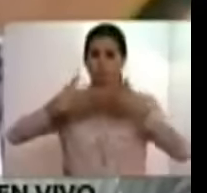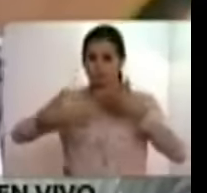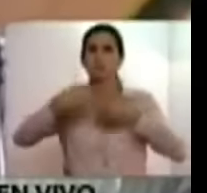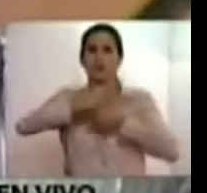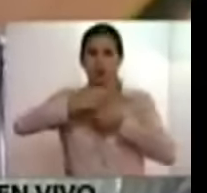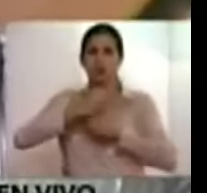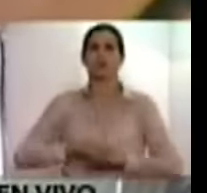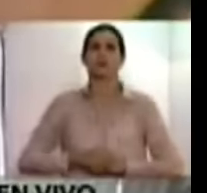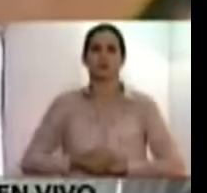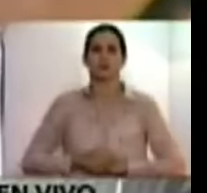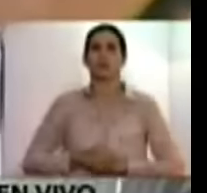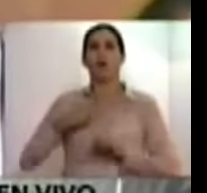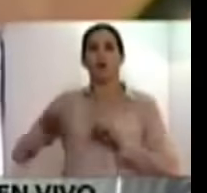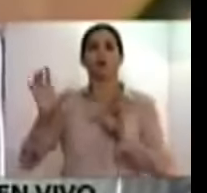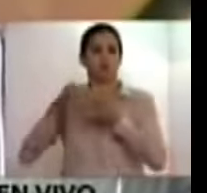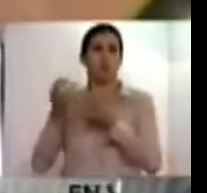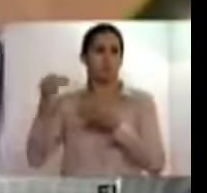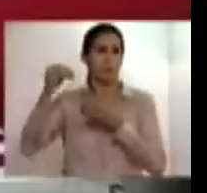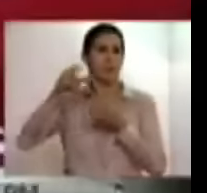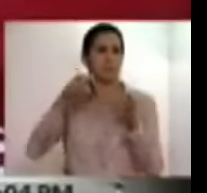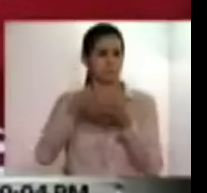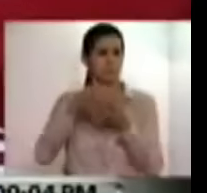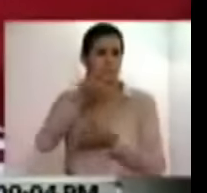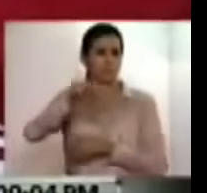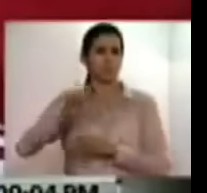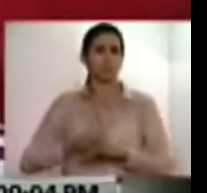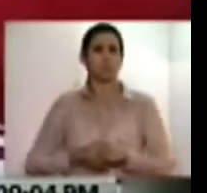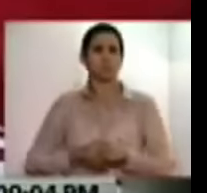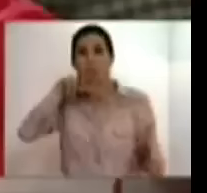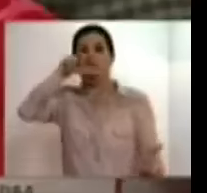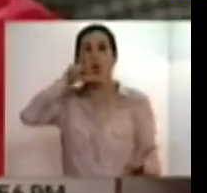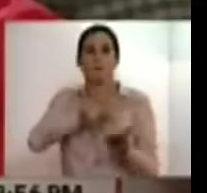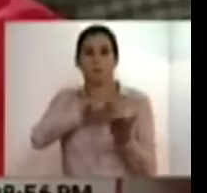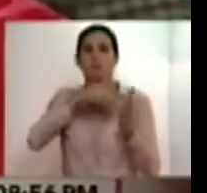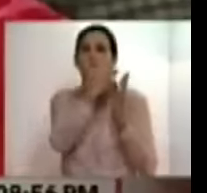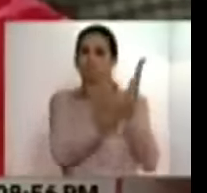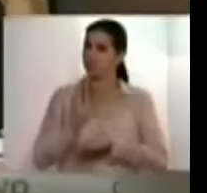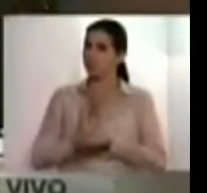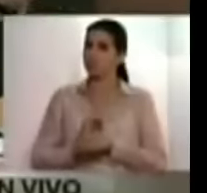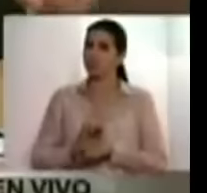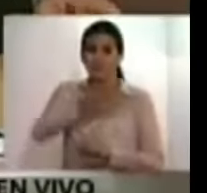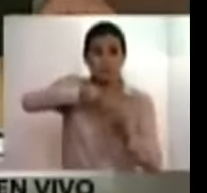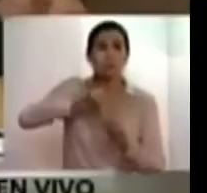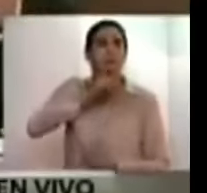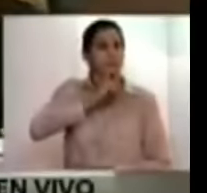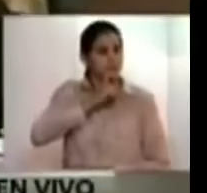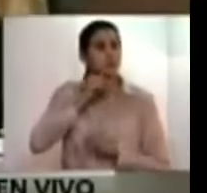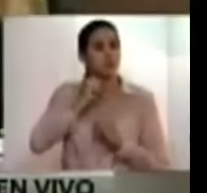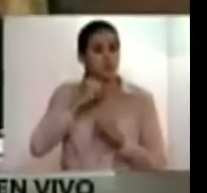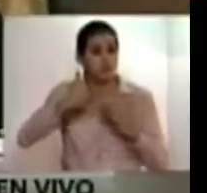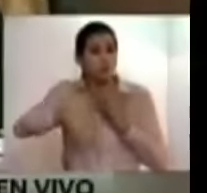Nacional. Que nadie se llame engaño. En situaciones complejas vienen con esa contrarrevolución